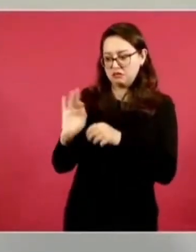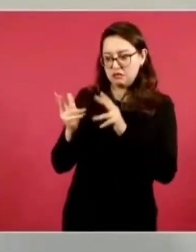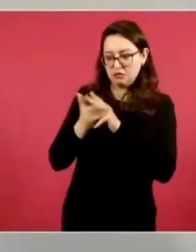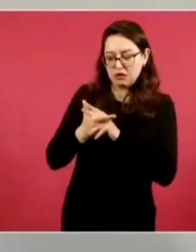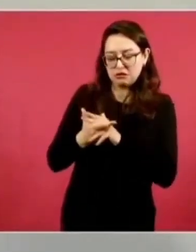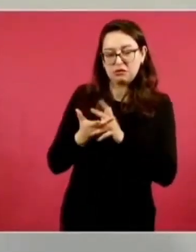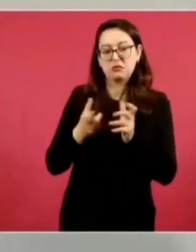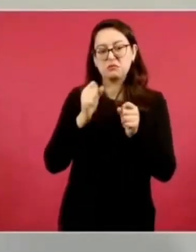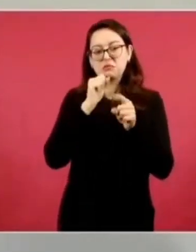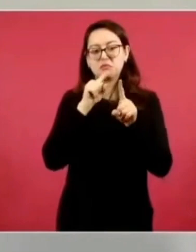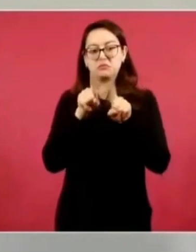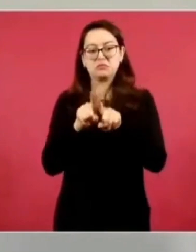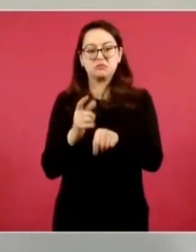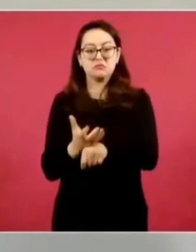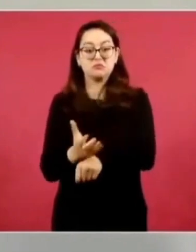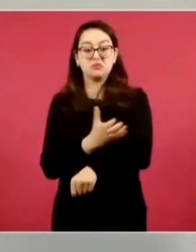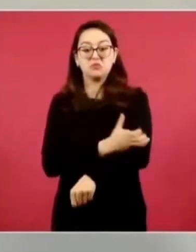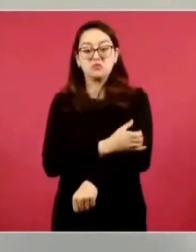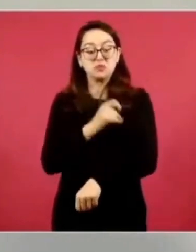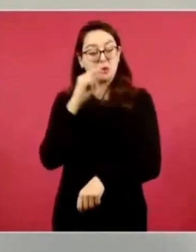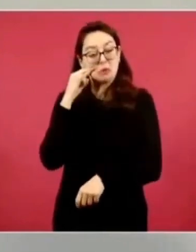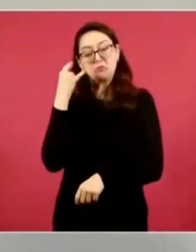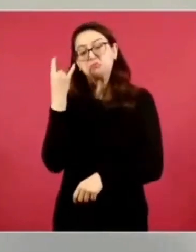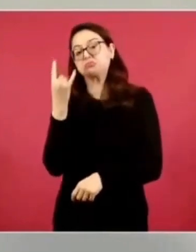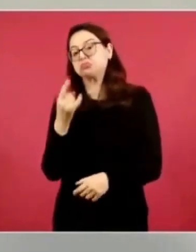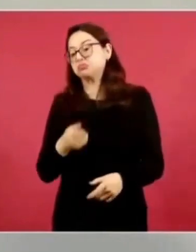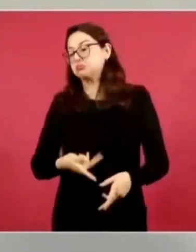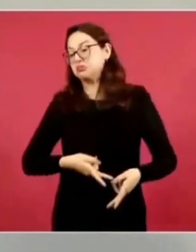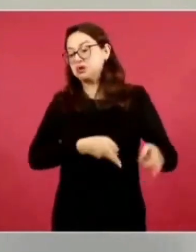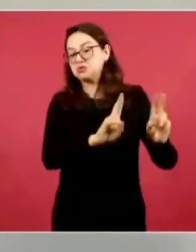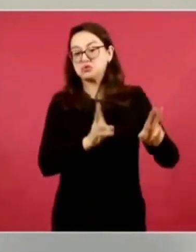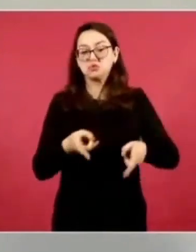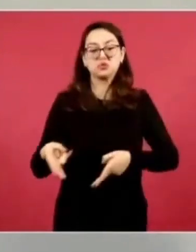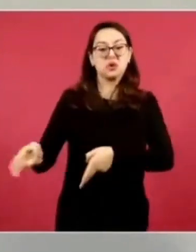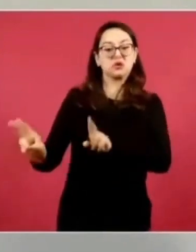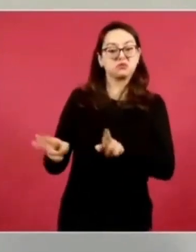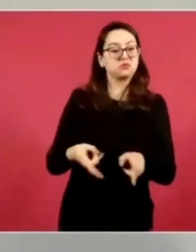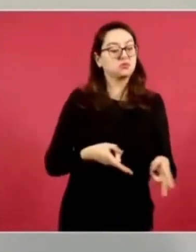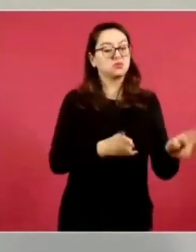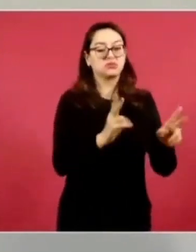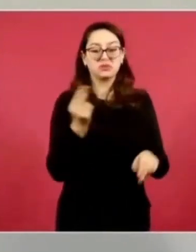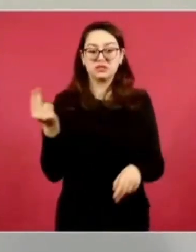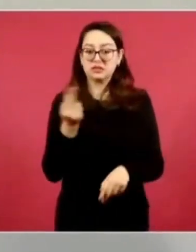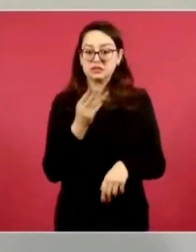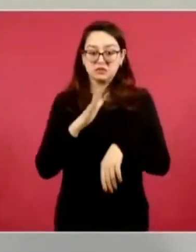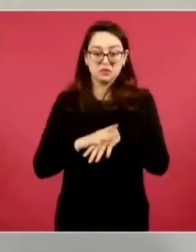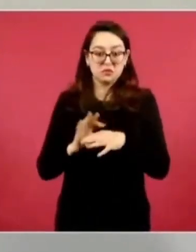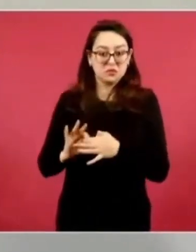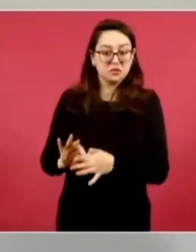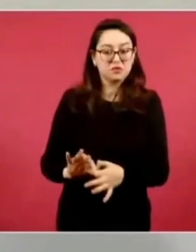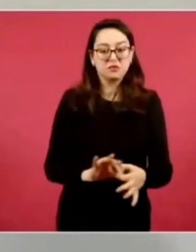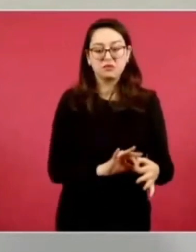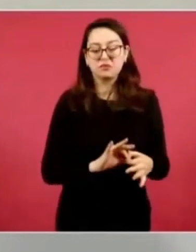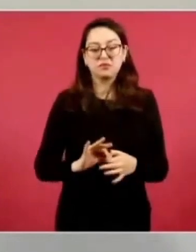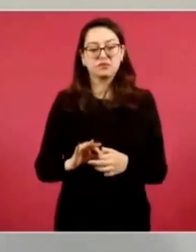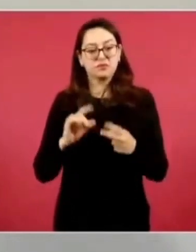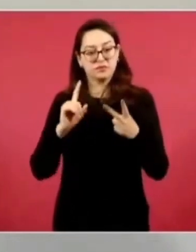de los colegas. Mientras no estemos unidos, nos van a seguir matando y desapareciendo. Y la